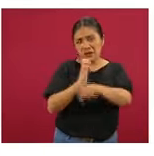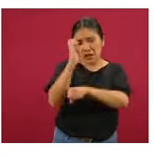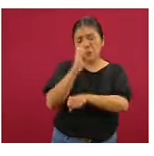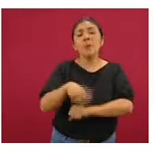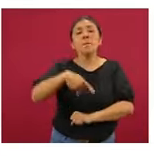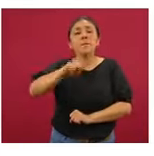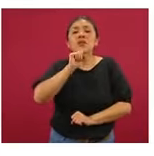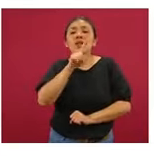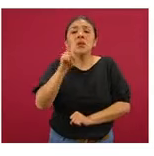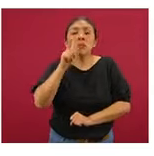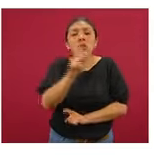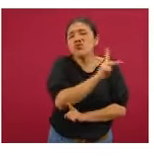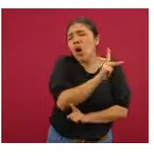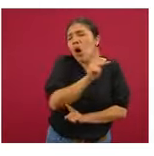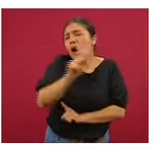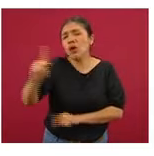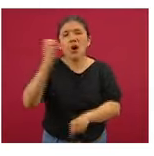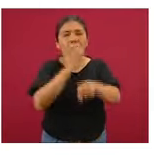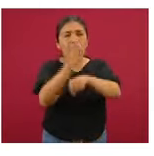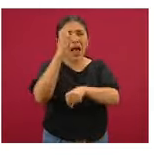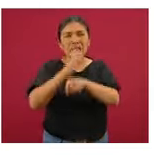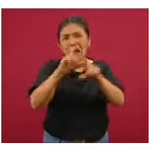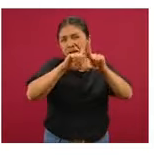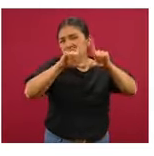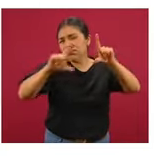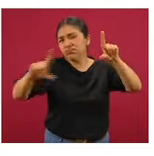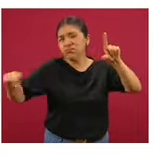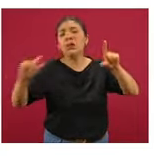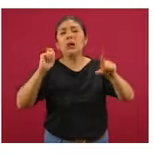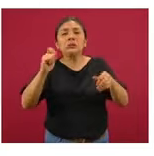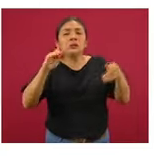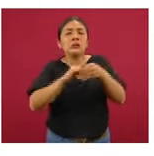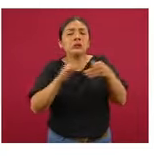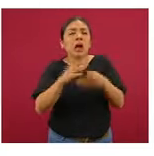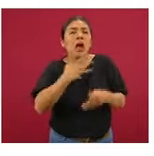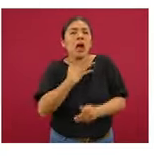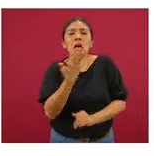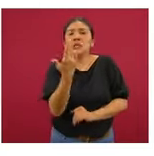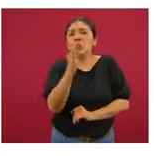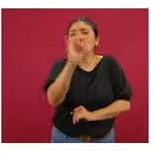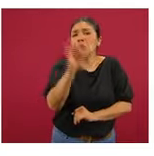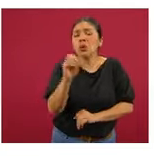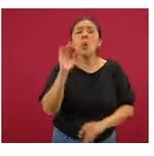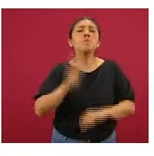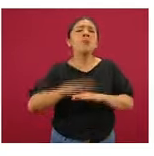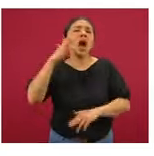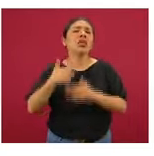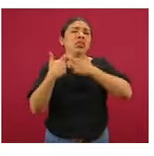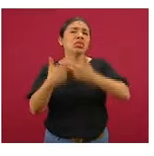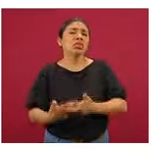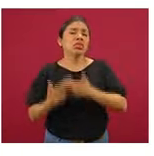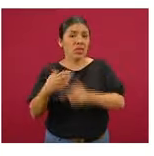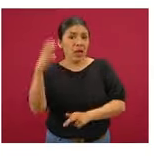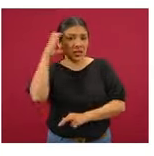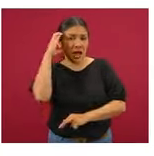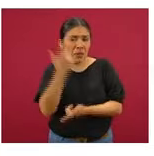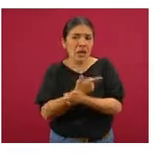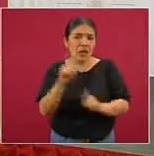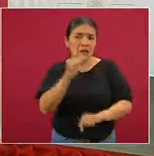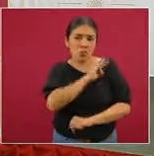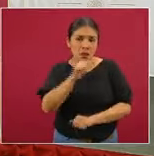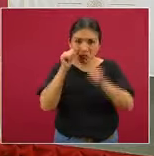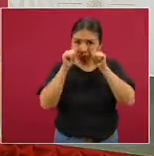Pero además de eso, todas las demás entidades federativas tienen al menos la mitad o muchas más de sus camas generales